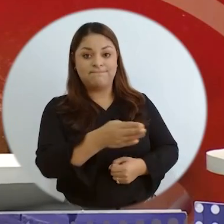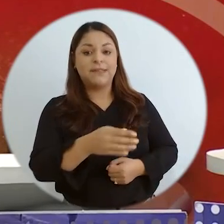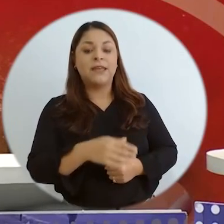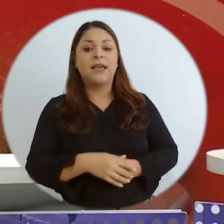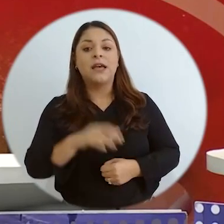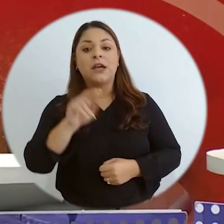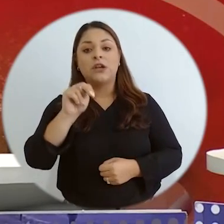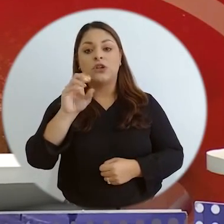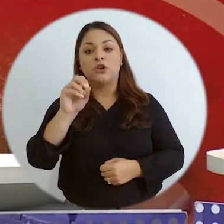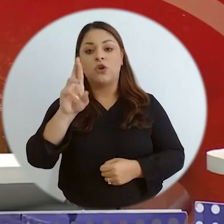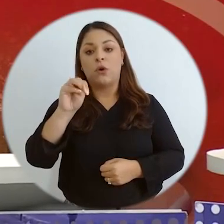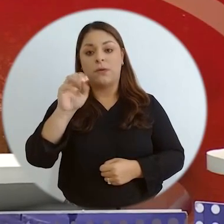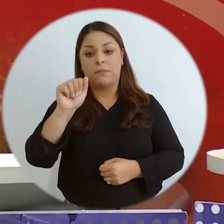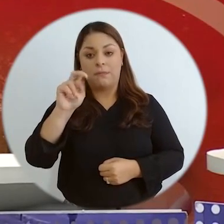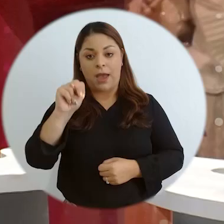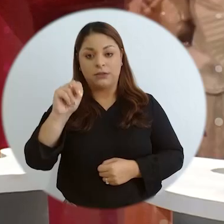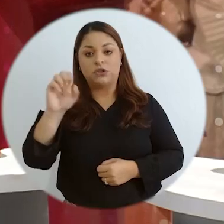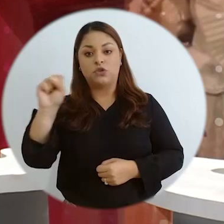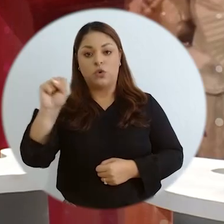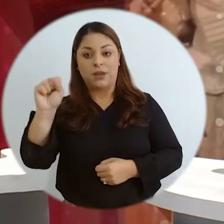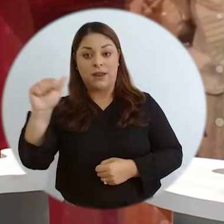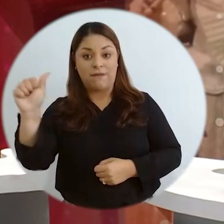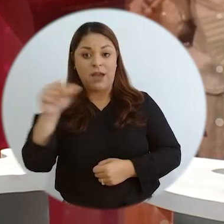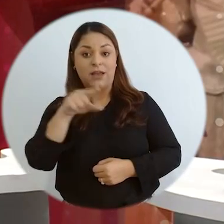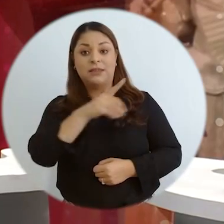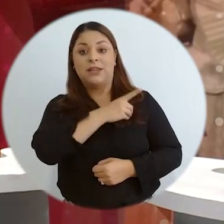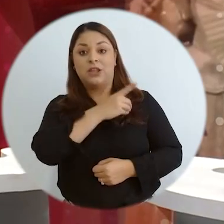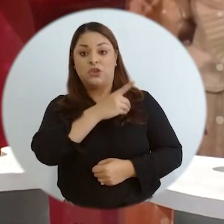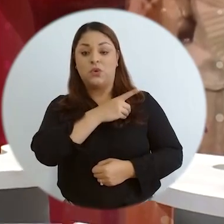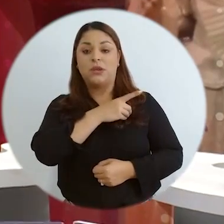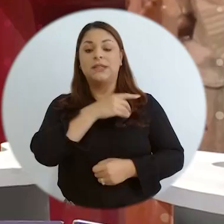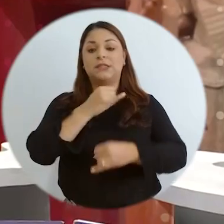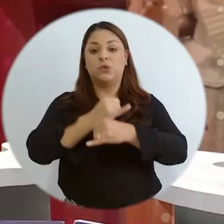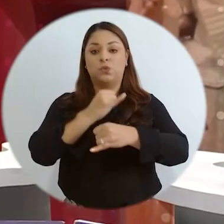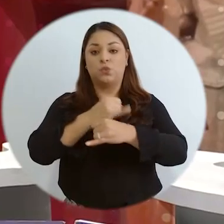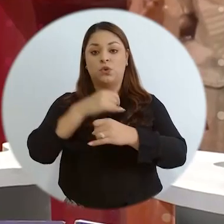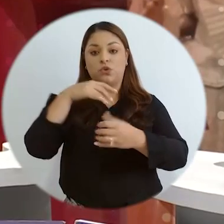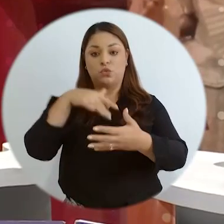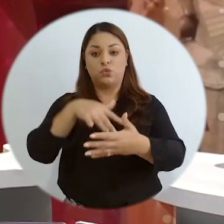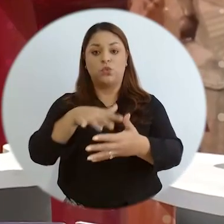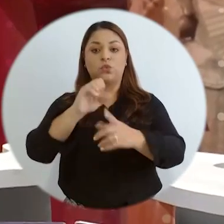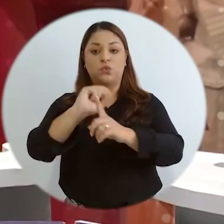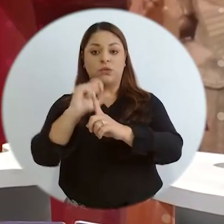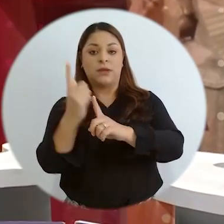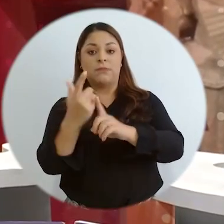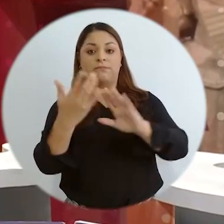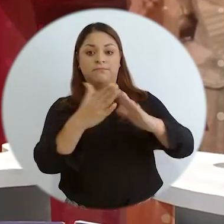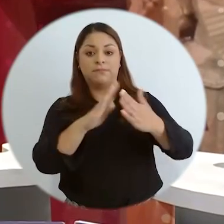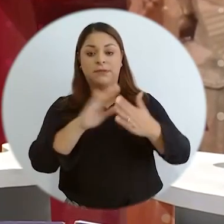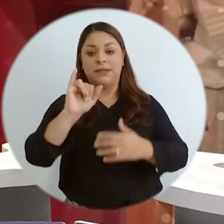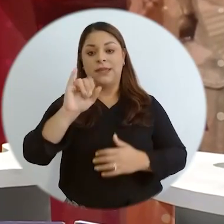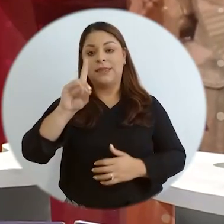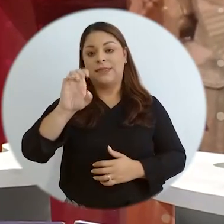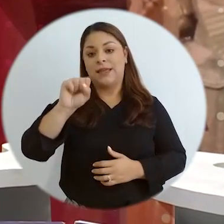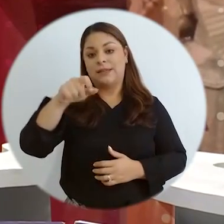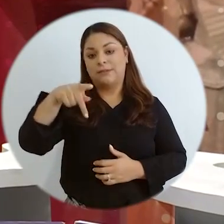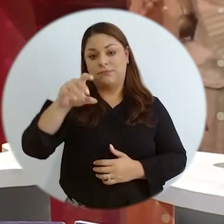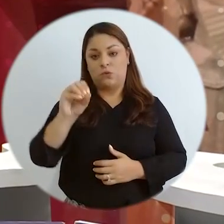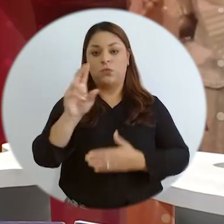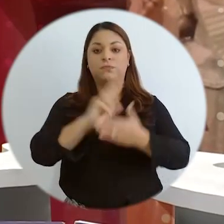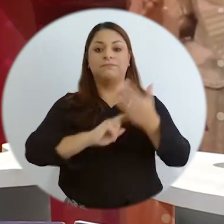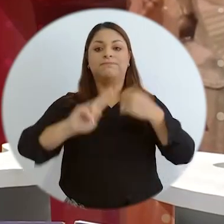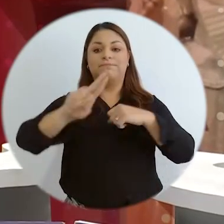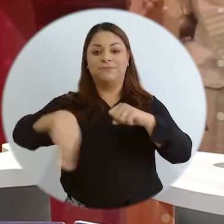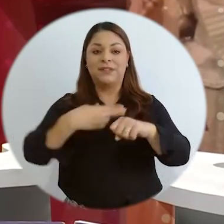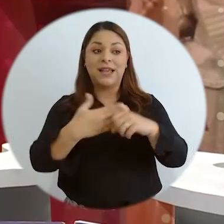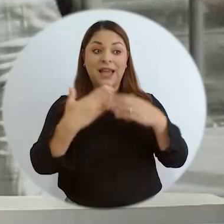nos acompaña Norman Solórzano Alfaro, quien es el director del Instituto de Estudios Sociales en Población y de ESPO de la Universidad Nacional. Muchas gracias, Norman,